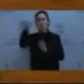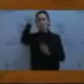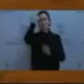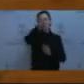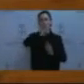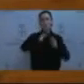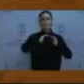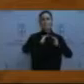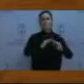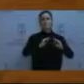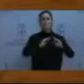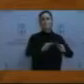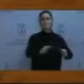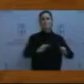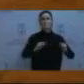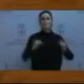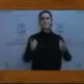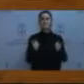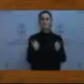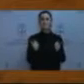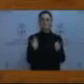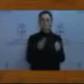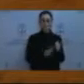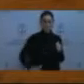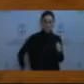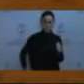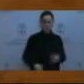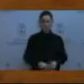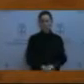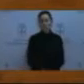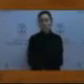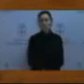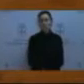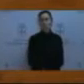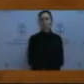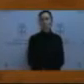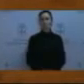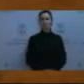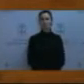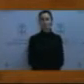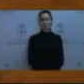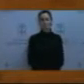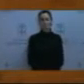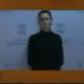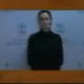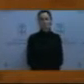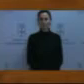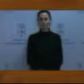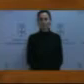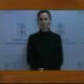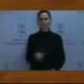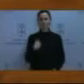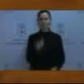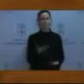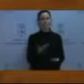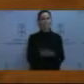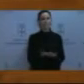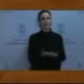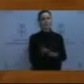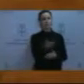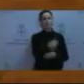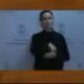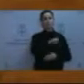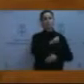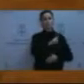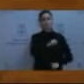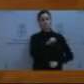cuya titularidad están al frente los hombres. Y yo les pido a ustedes que se queden en